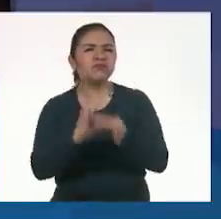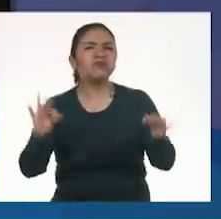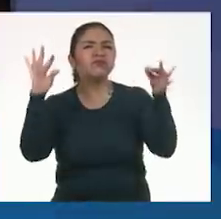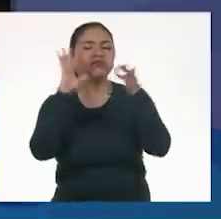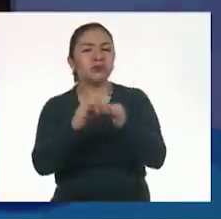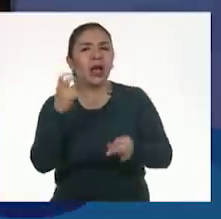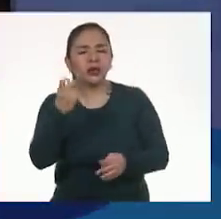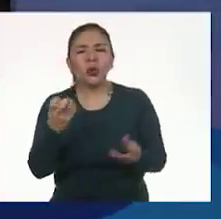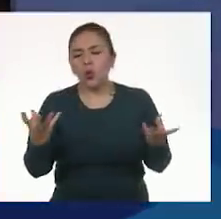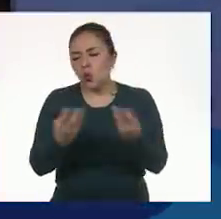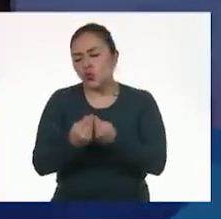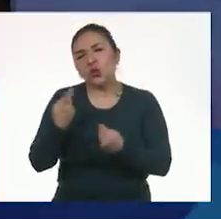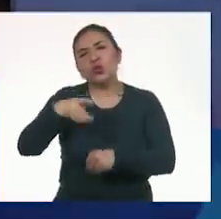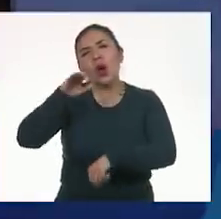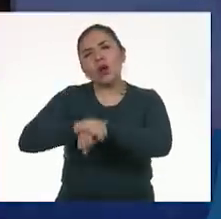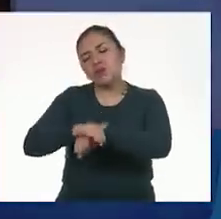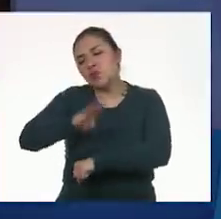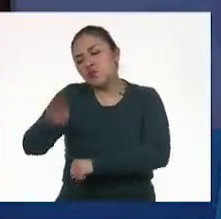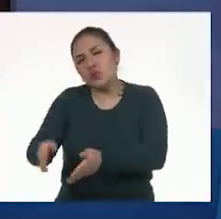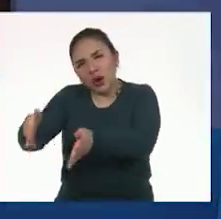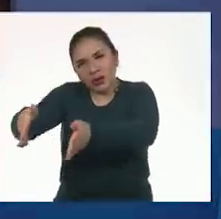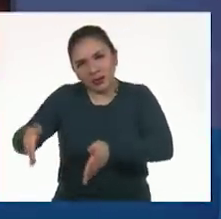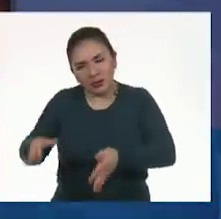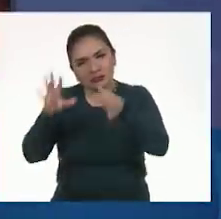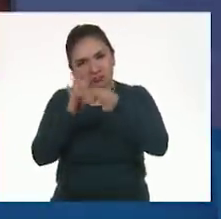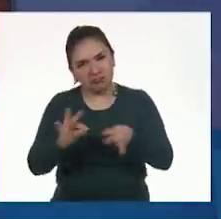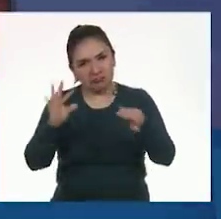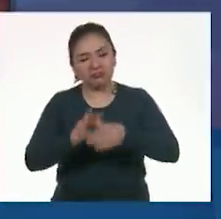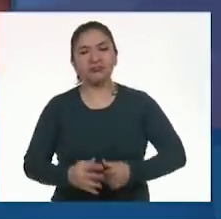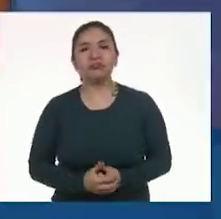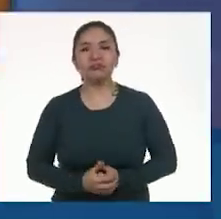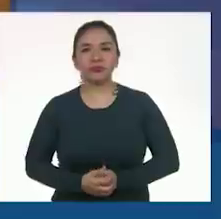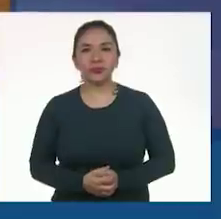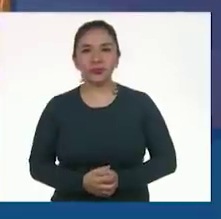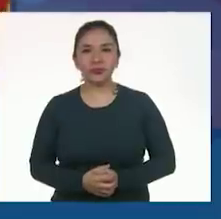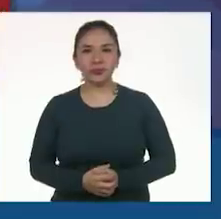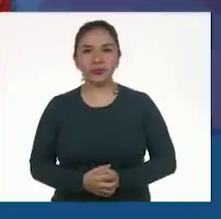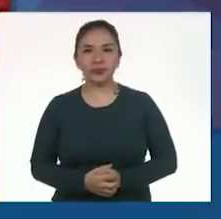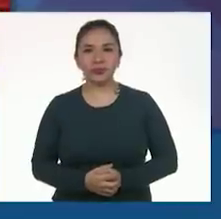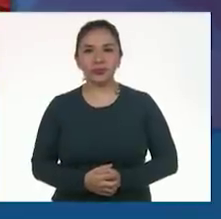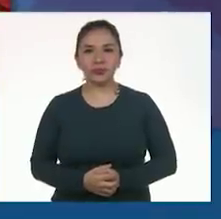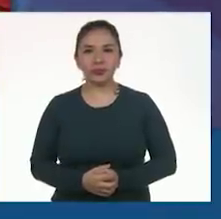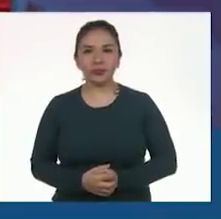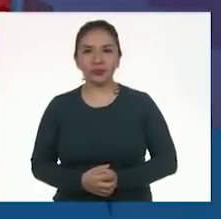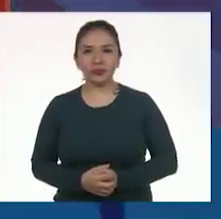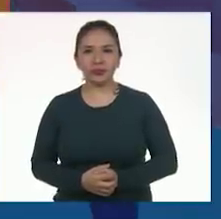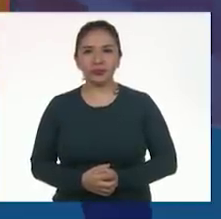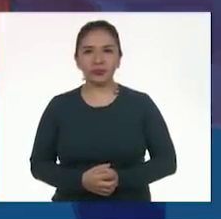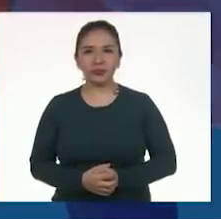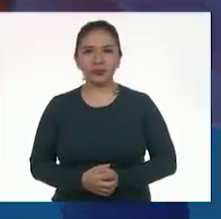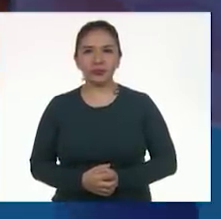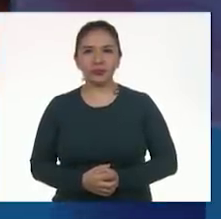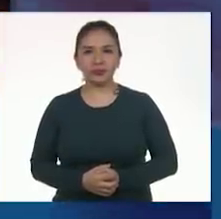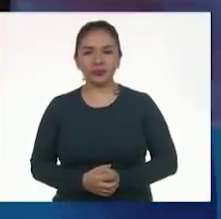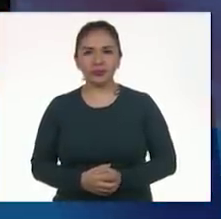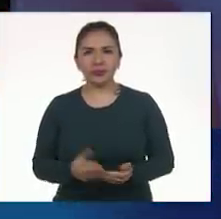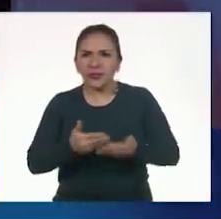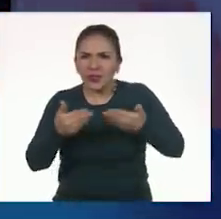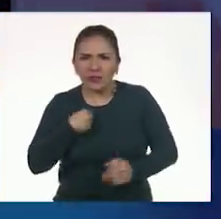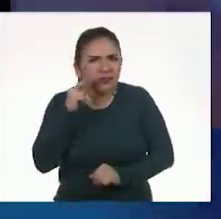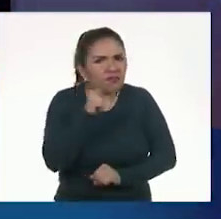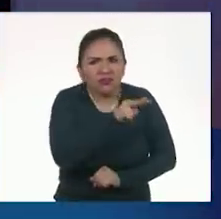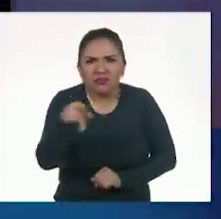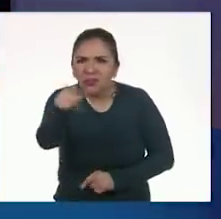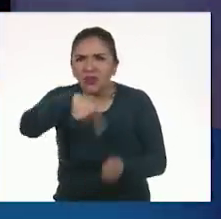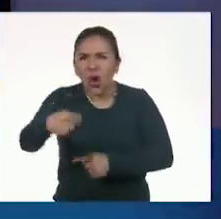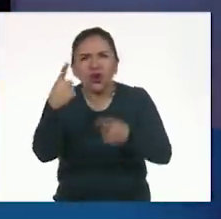nuevo la historia. Ahora lloran, gentiles almas, lloran al contemplar el manto rasgado de nuestro